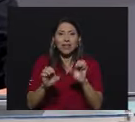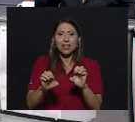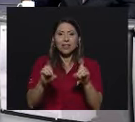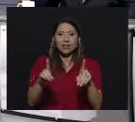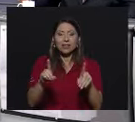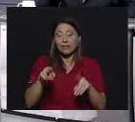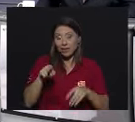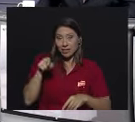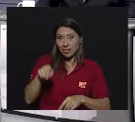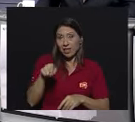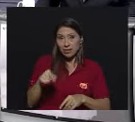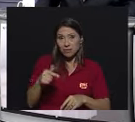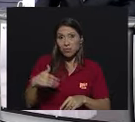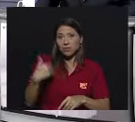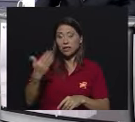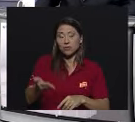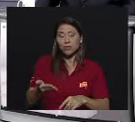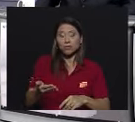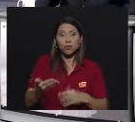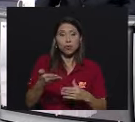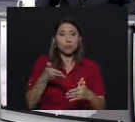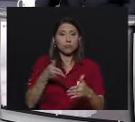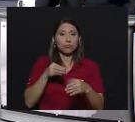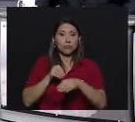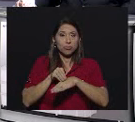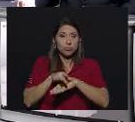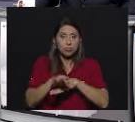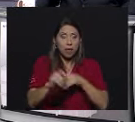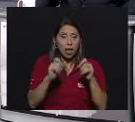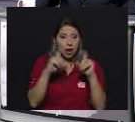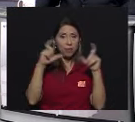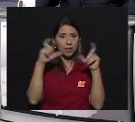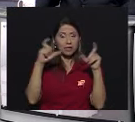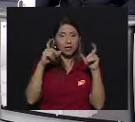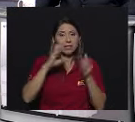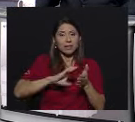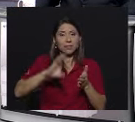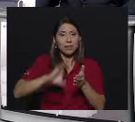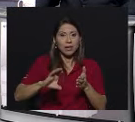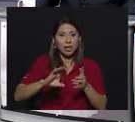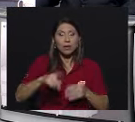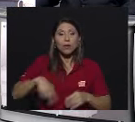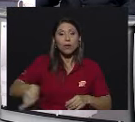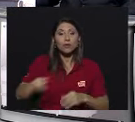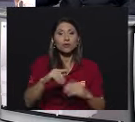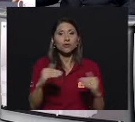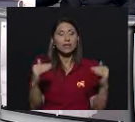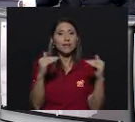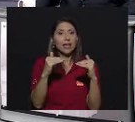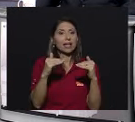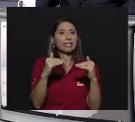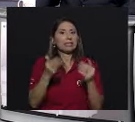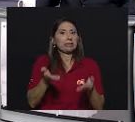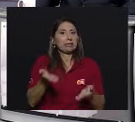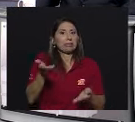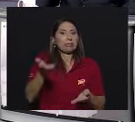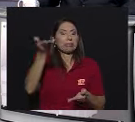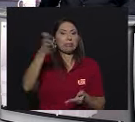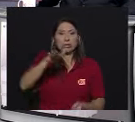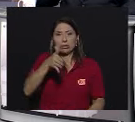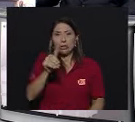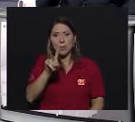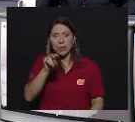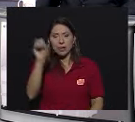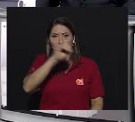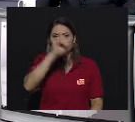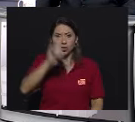Entonces, va luego a incidir de manera alarmante, digamos, en el caso de secundaria, cuando esos niveles se incrementan incluso